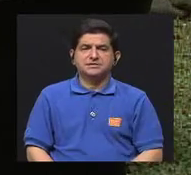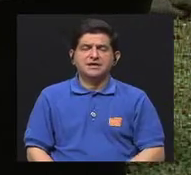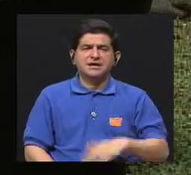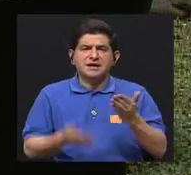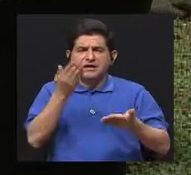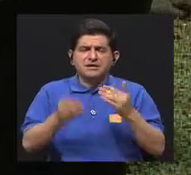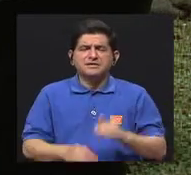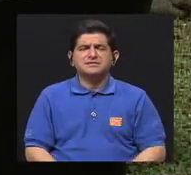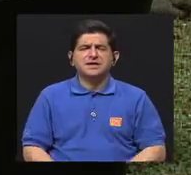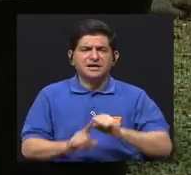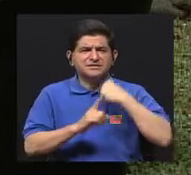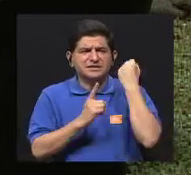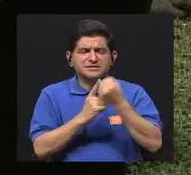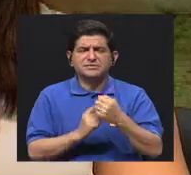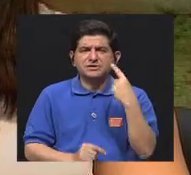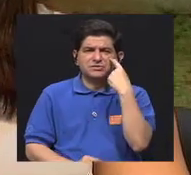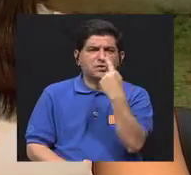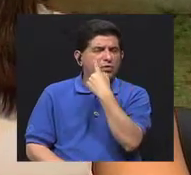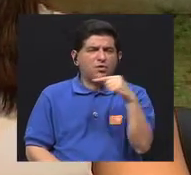reduce mucho pues